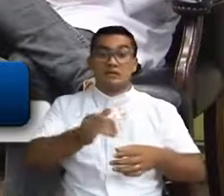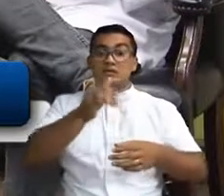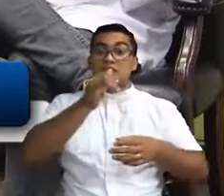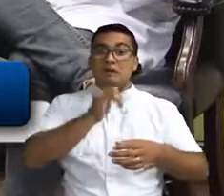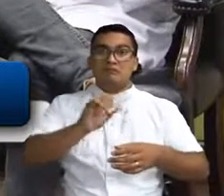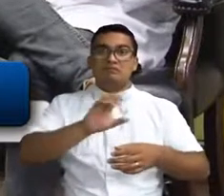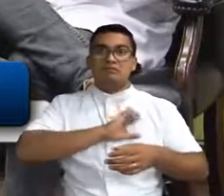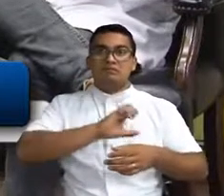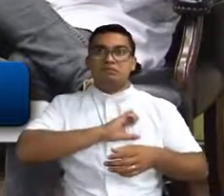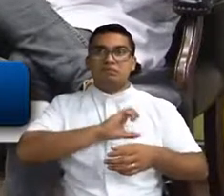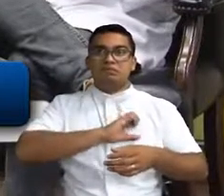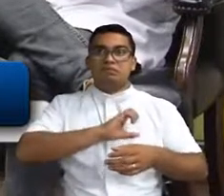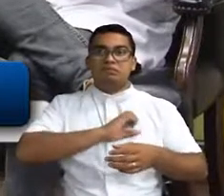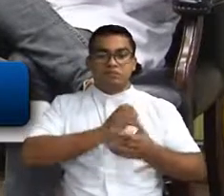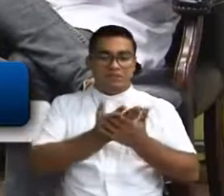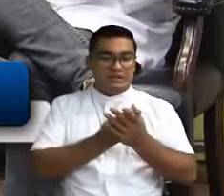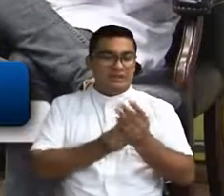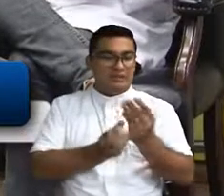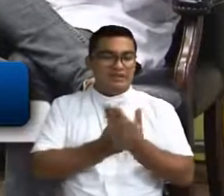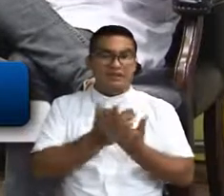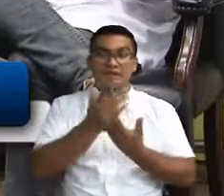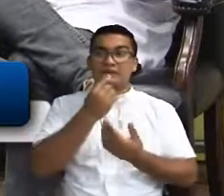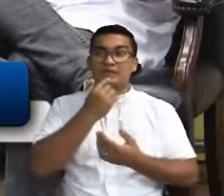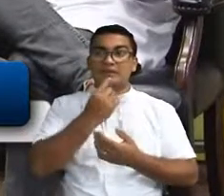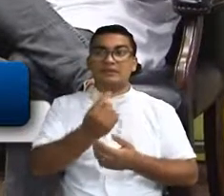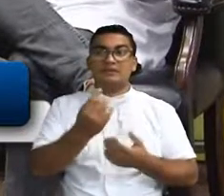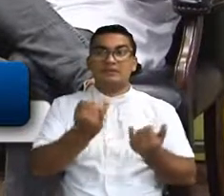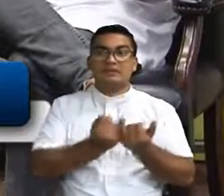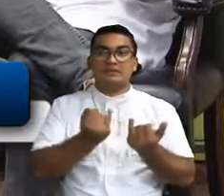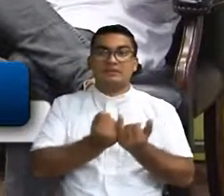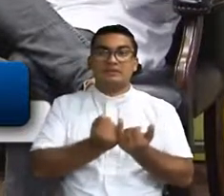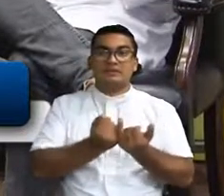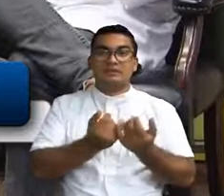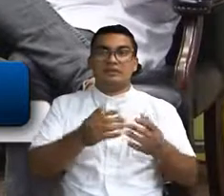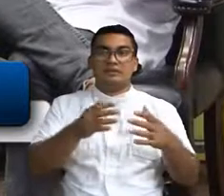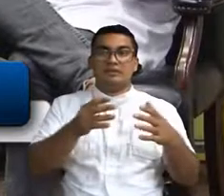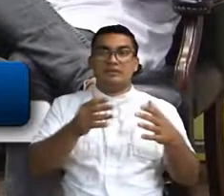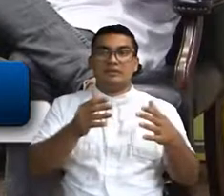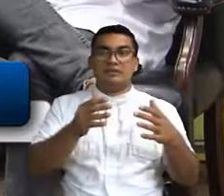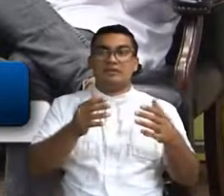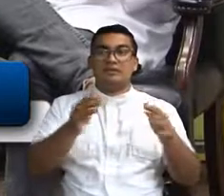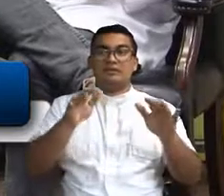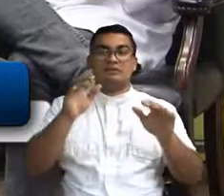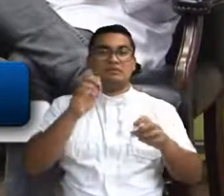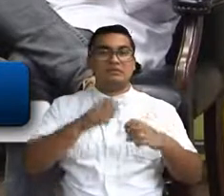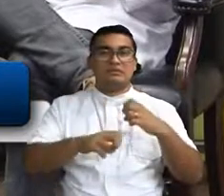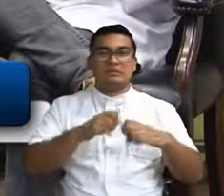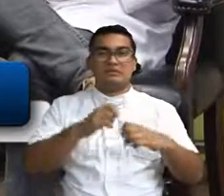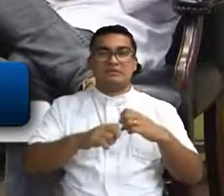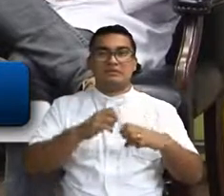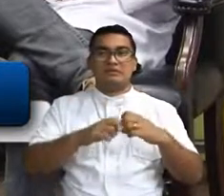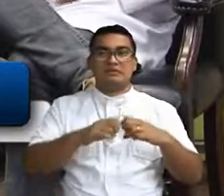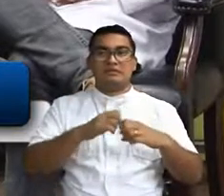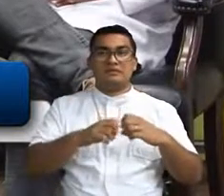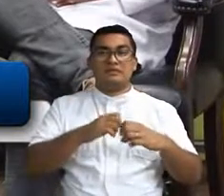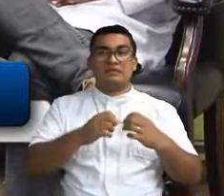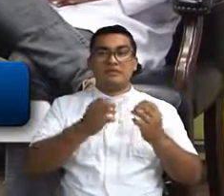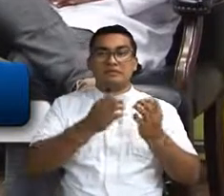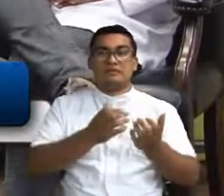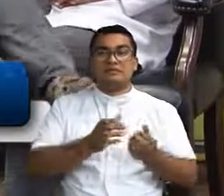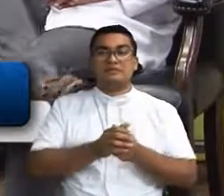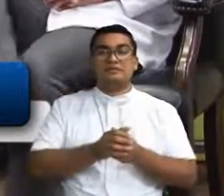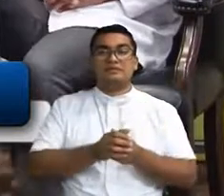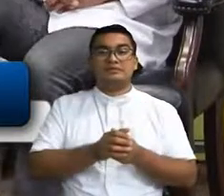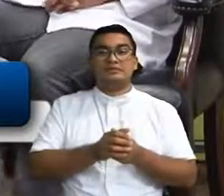corazón y le suda mucho las manos. Y comienzan a generar muchos temblores y ahí es donde comienza a debutar el factor ansioso.